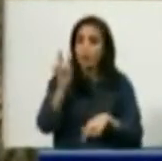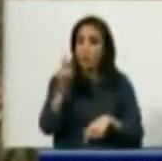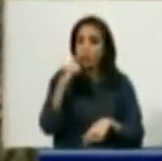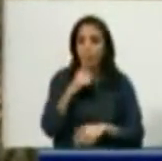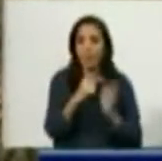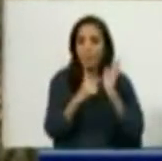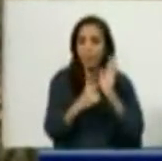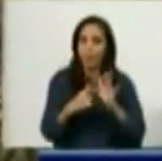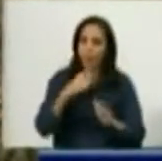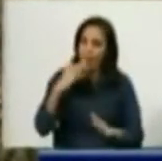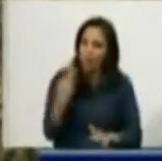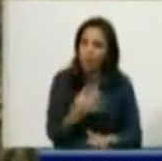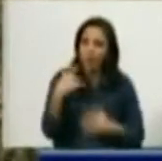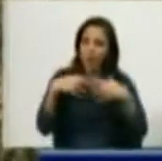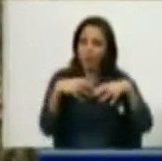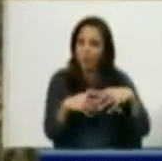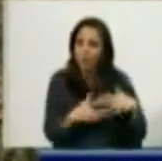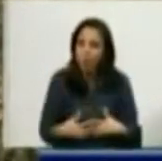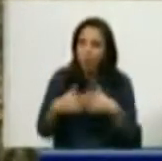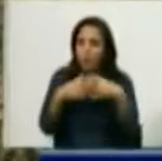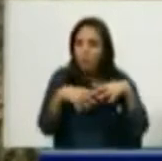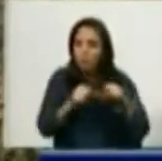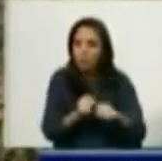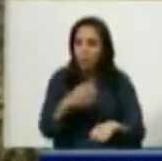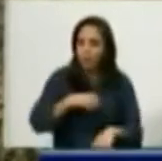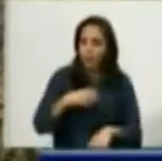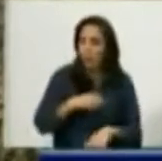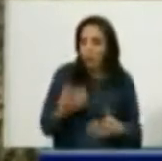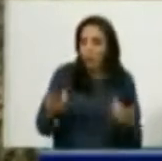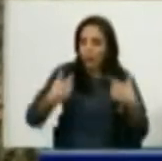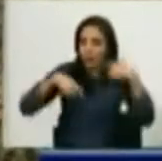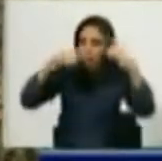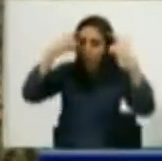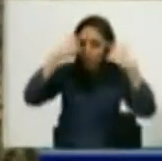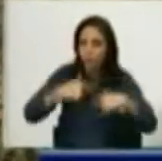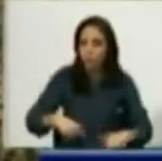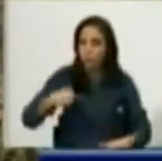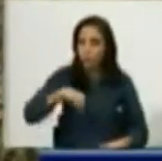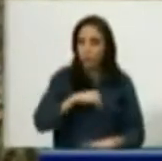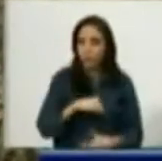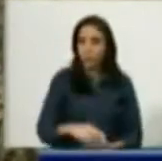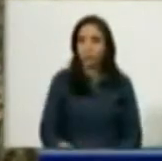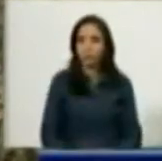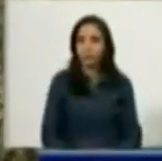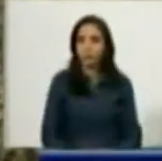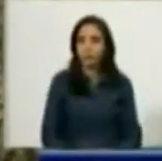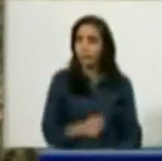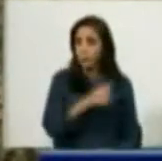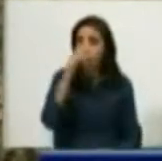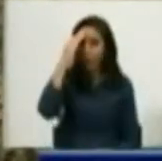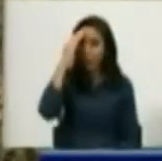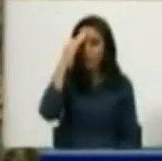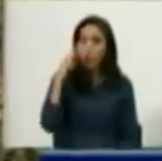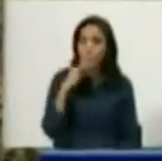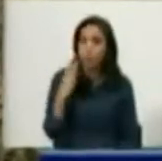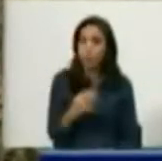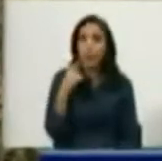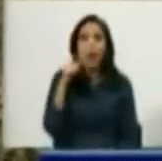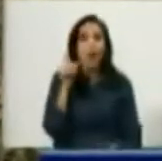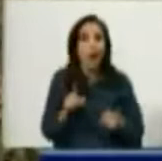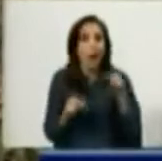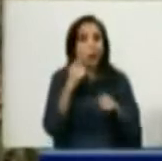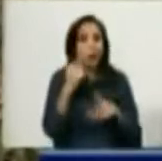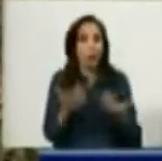que demostrarle al imperialismo que no van a poder con nosotros que lo sepan Y eso que andan por ahí